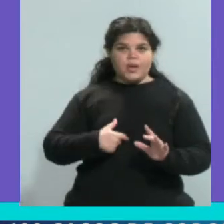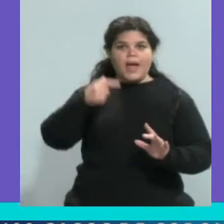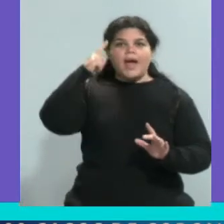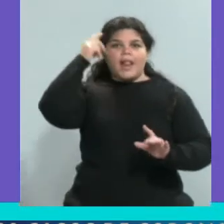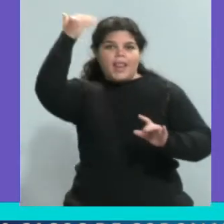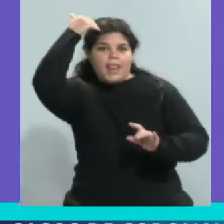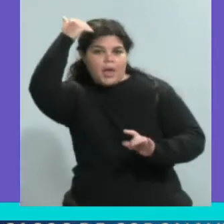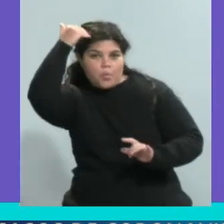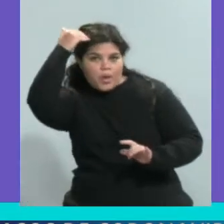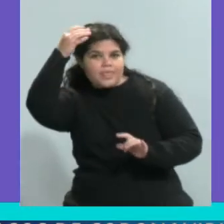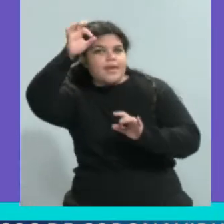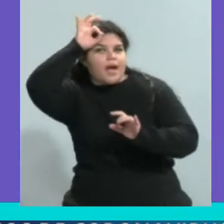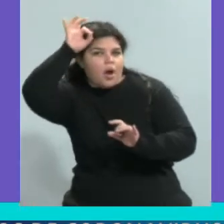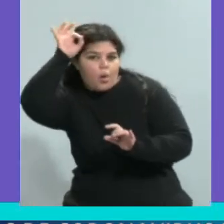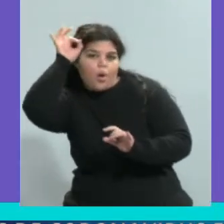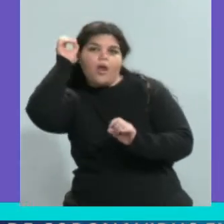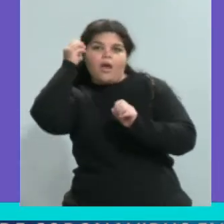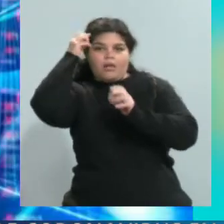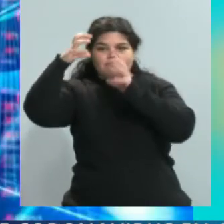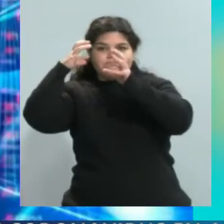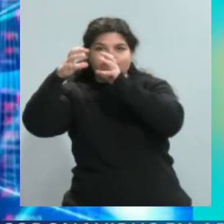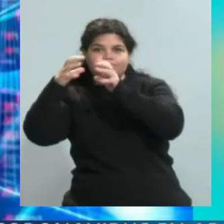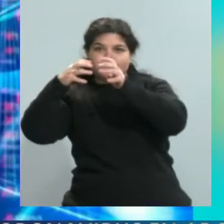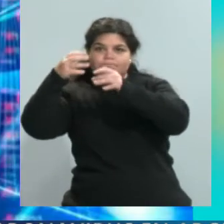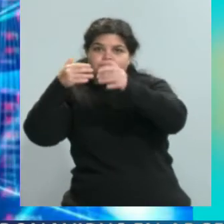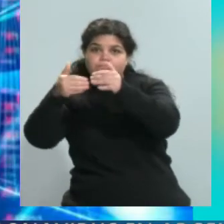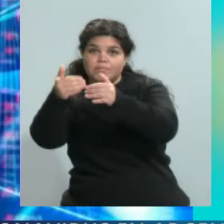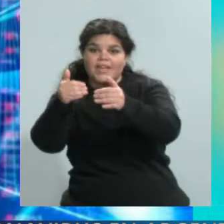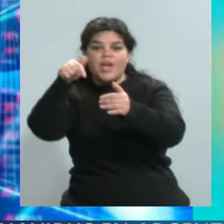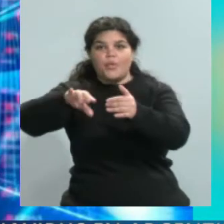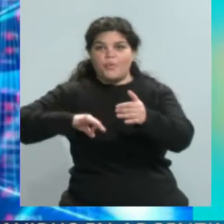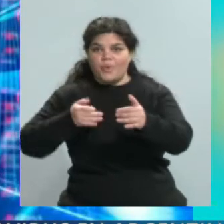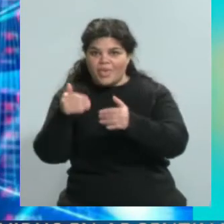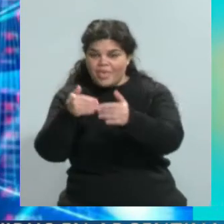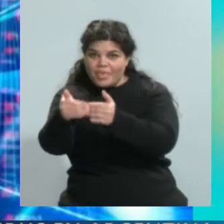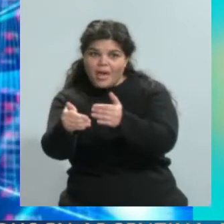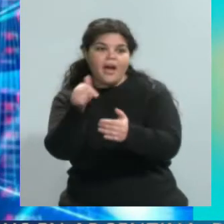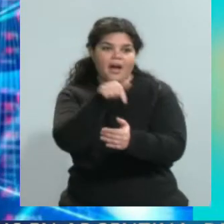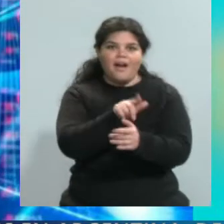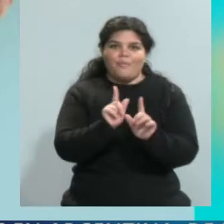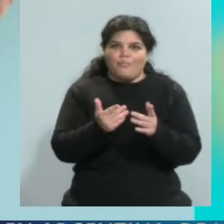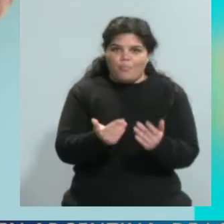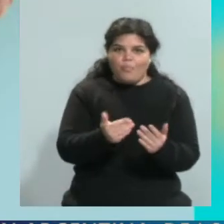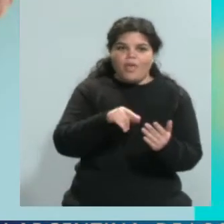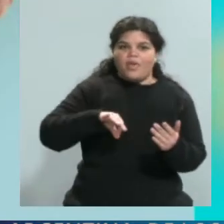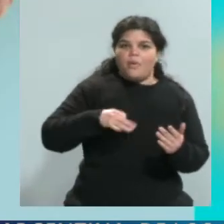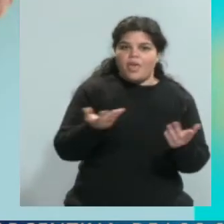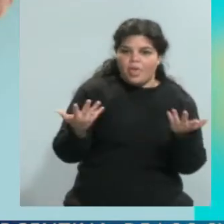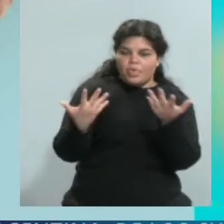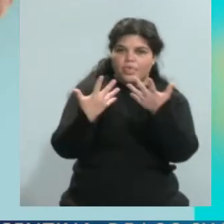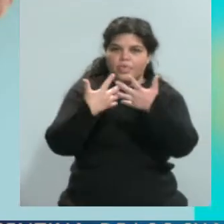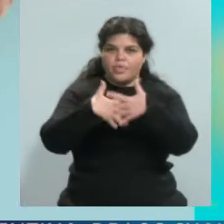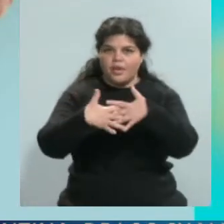neurolingüística, y se acompaña a la persona en ciertas situaciones muy puntuales. No hablemos de situaciones que deban tener o